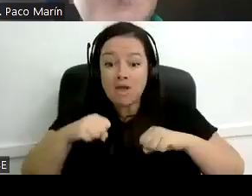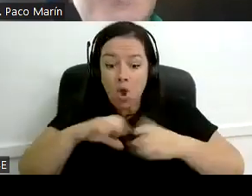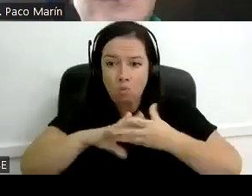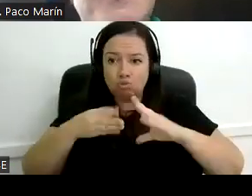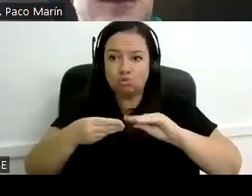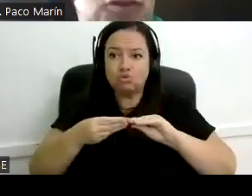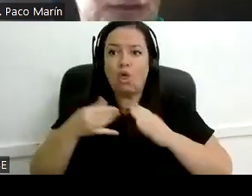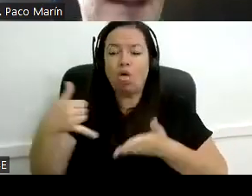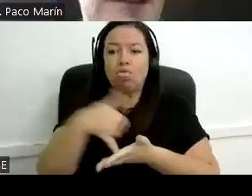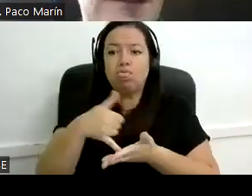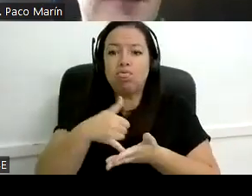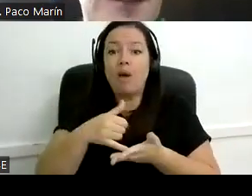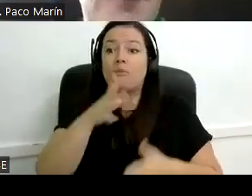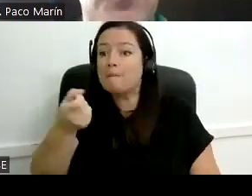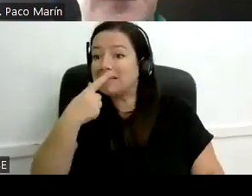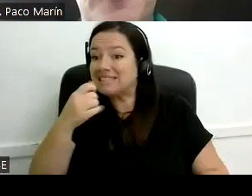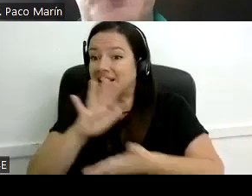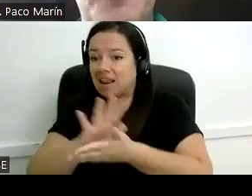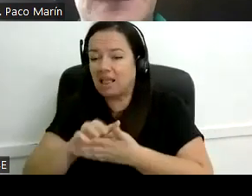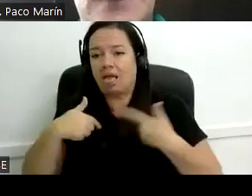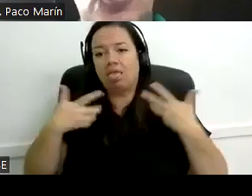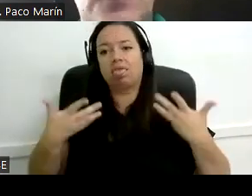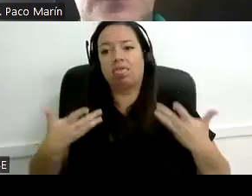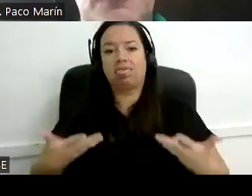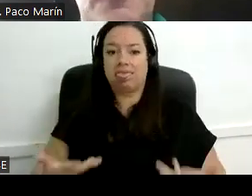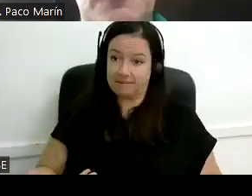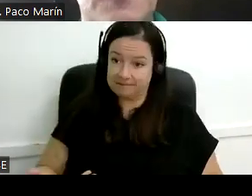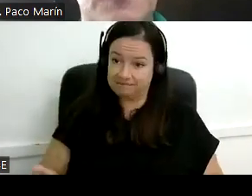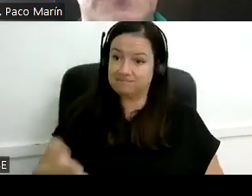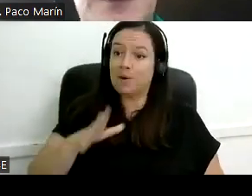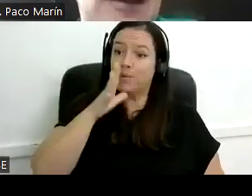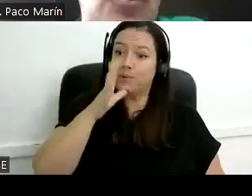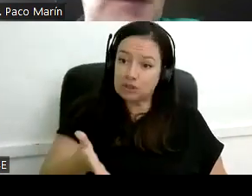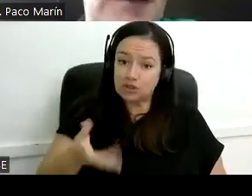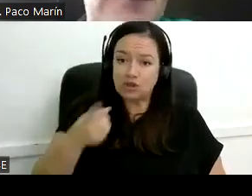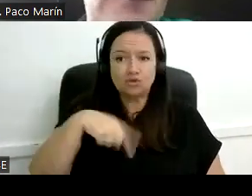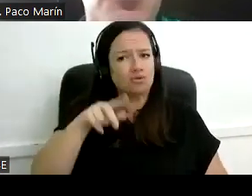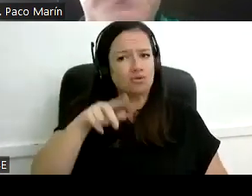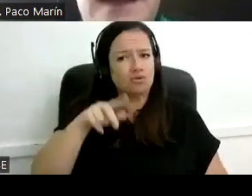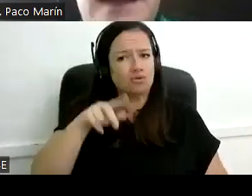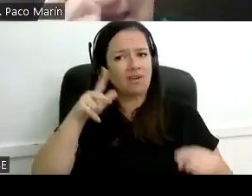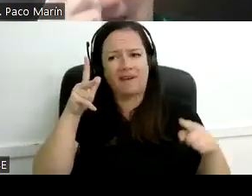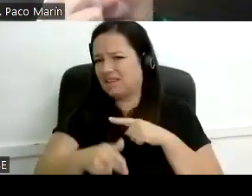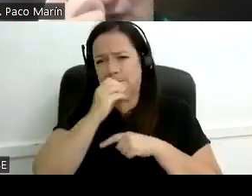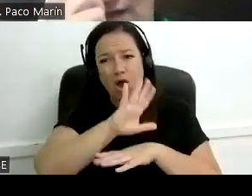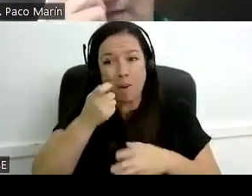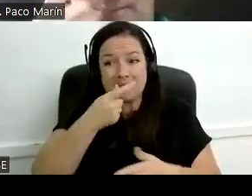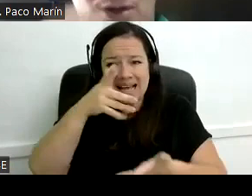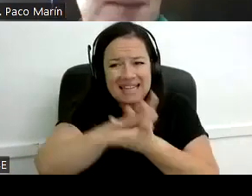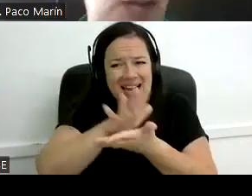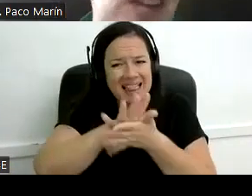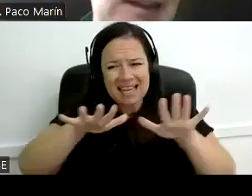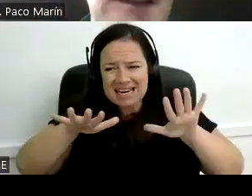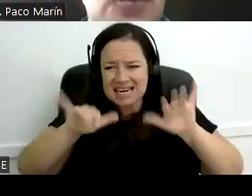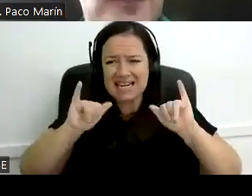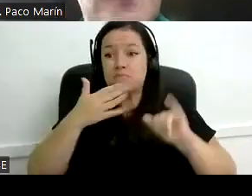respondan. De hecho, los tranquilizantes deberíamos tenerlos evitarlos al 100% en personas por